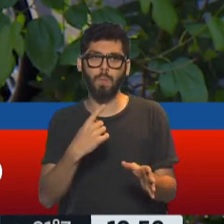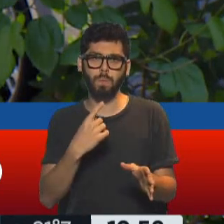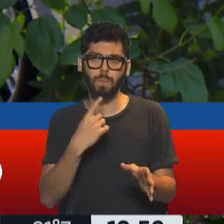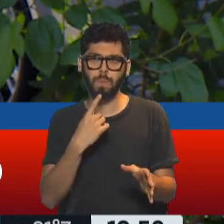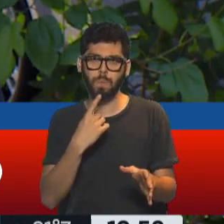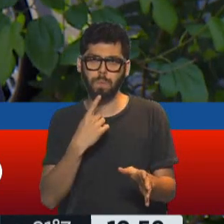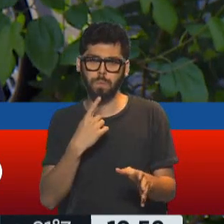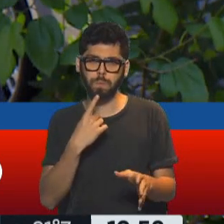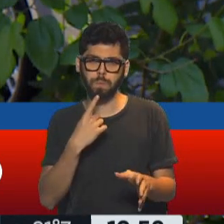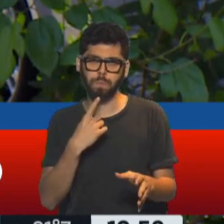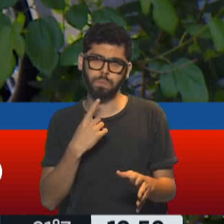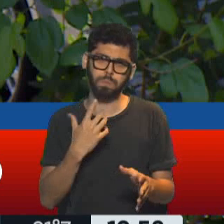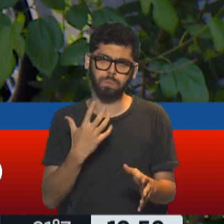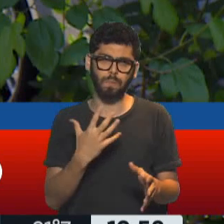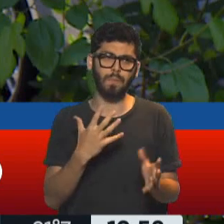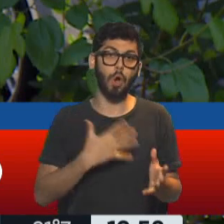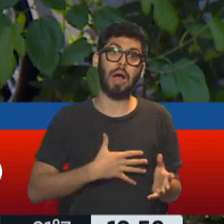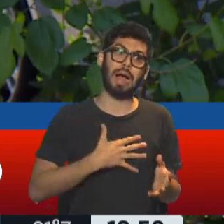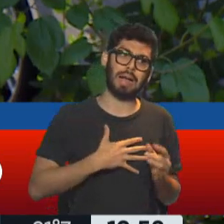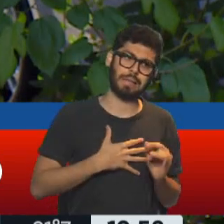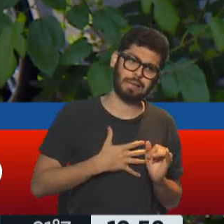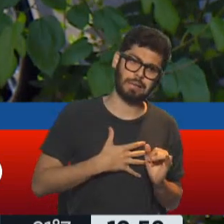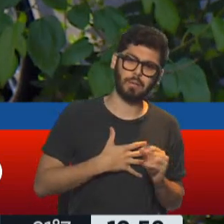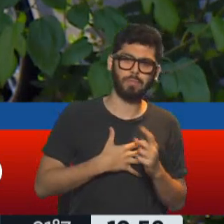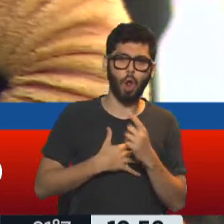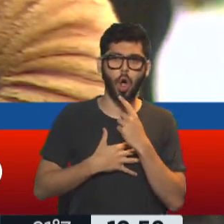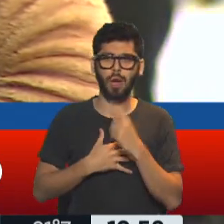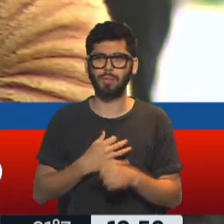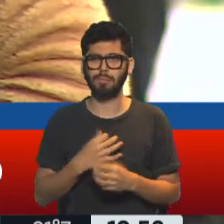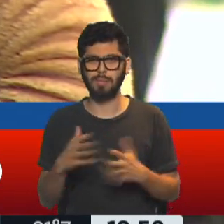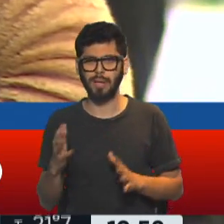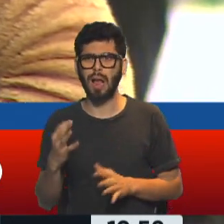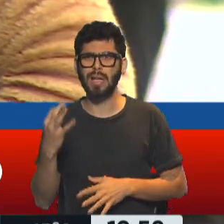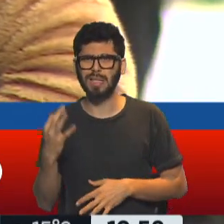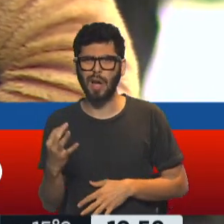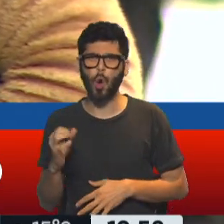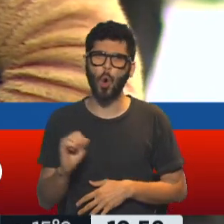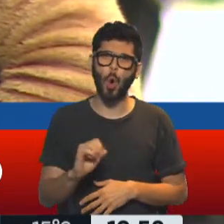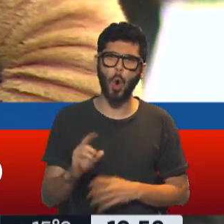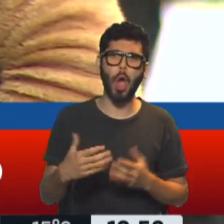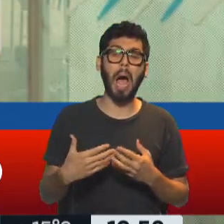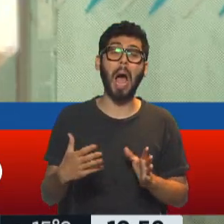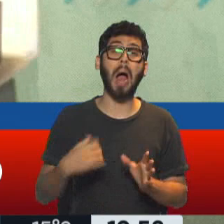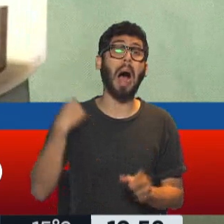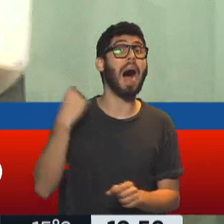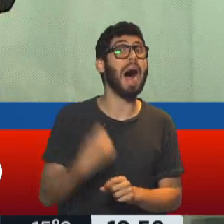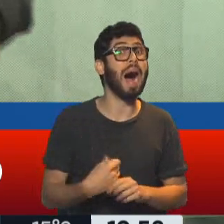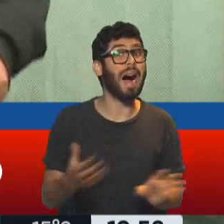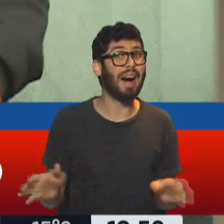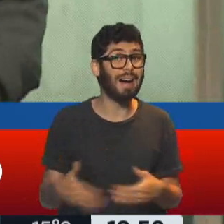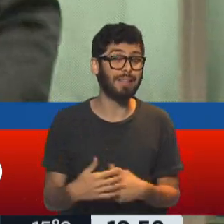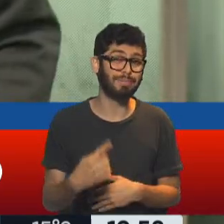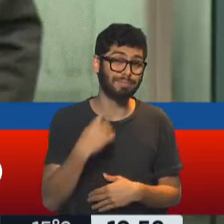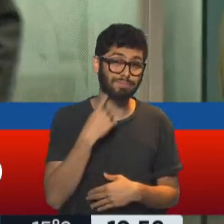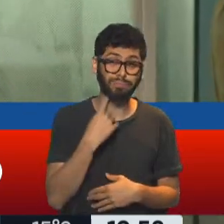¿no? Entusiasmo, pero ¿será tan así? ¿Hasta cuándo será? ¿Volveremos a